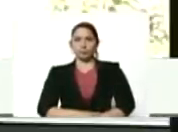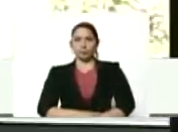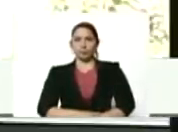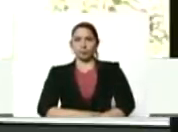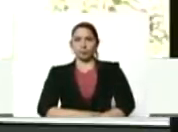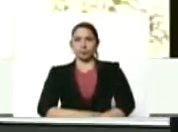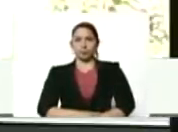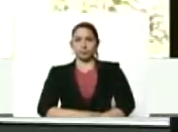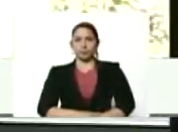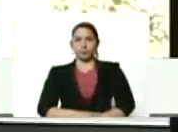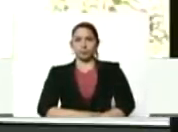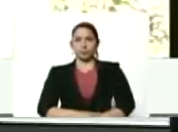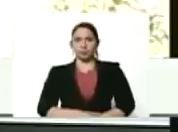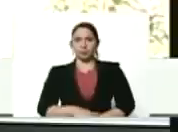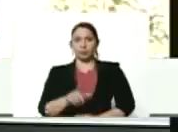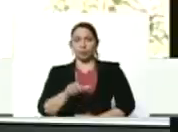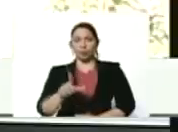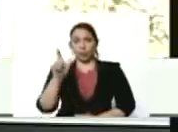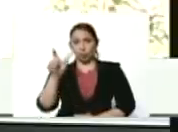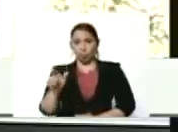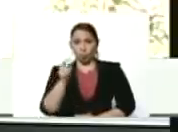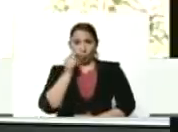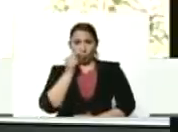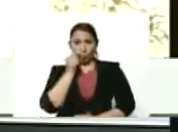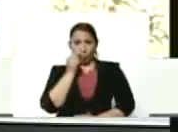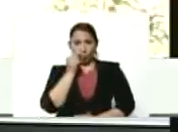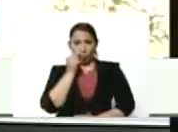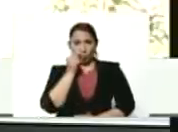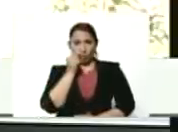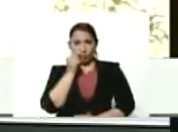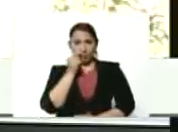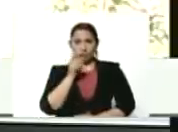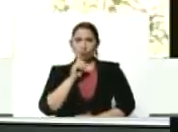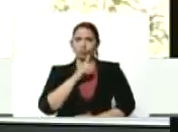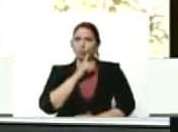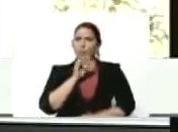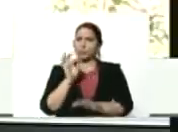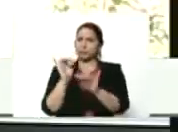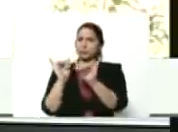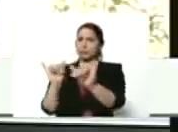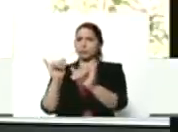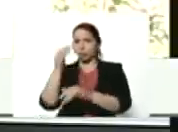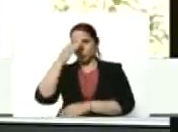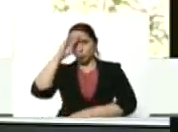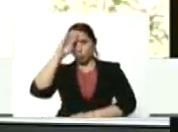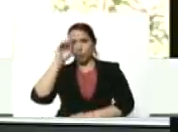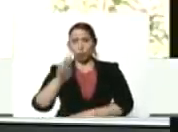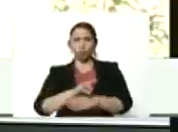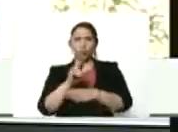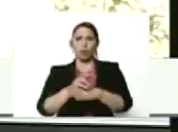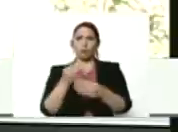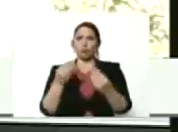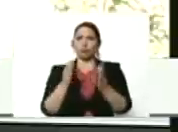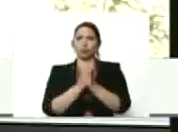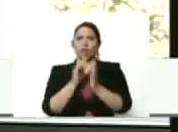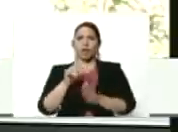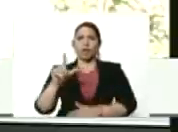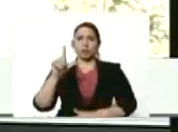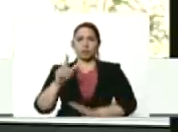Está Lázaro Artola, ese es un nombre muy cubano, Lázaro, ¿verdad? Muy utilizado por San Lázaro,